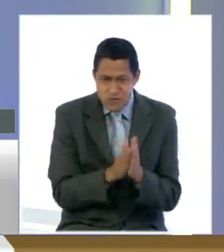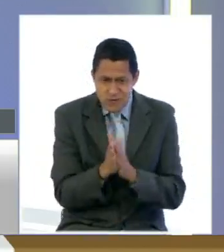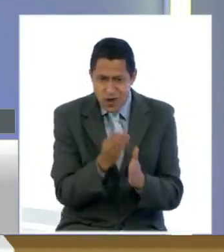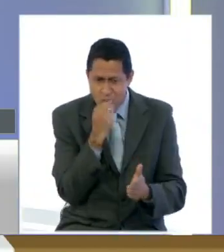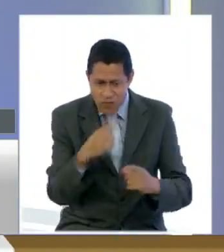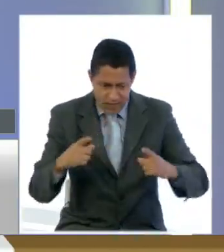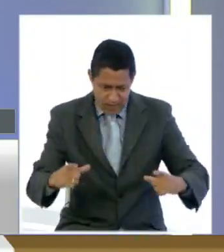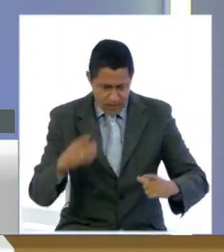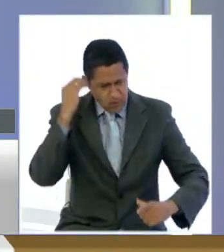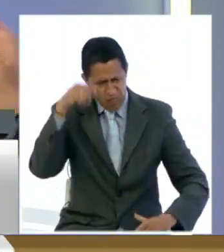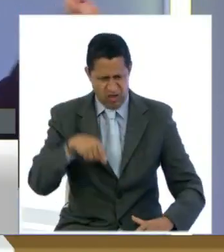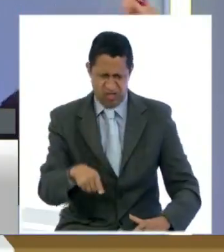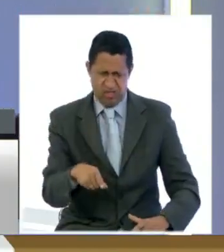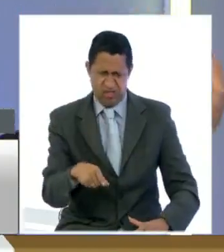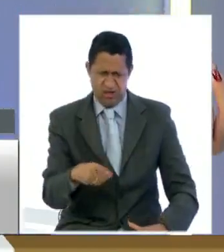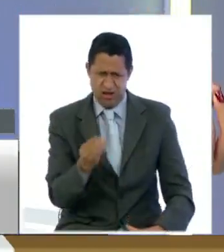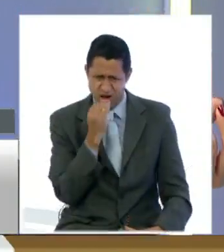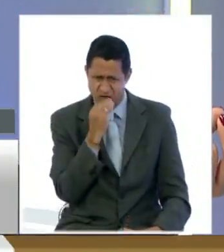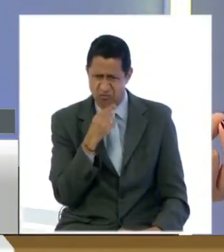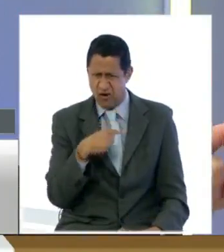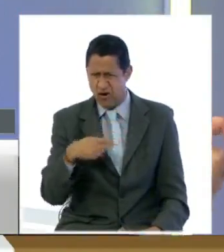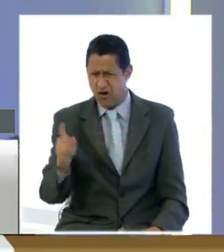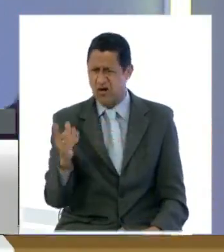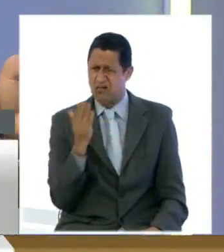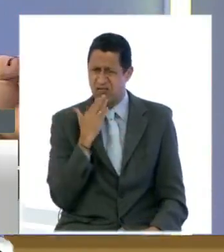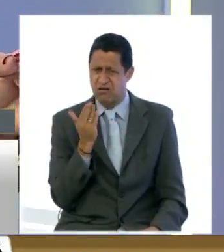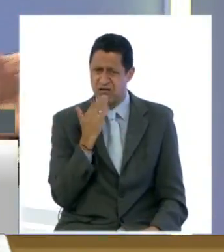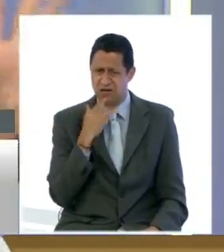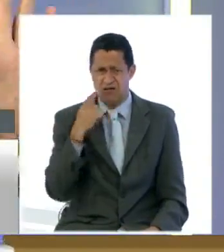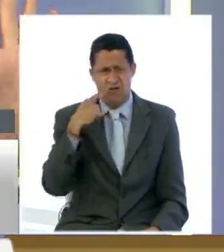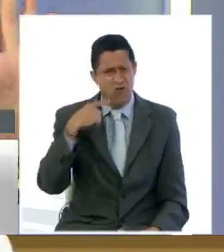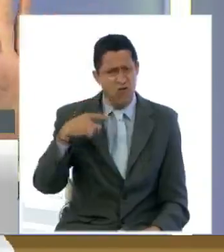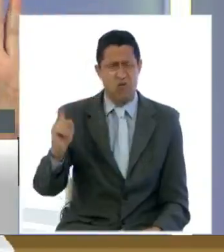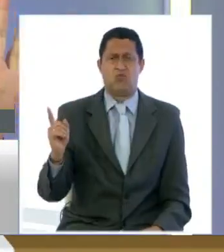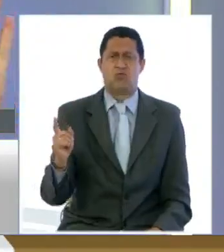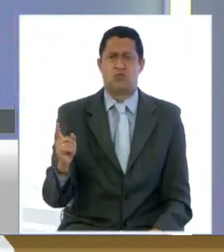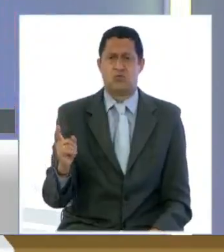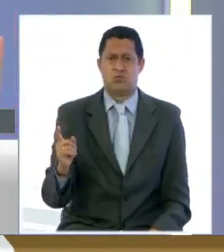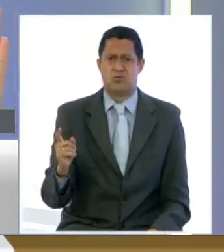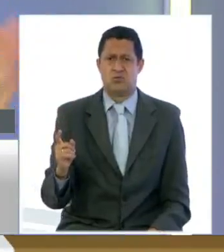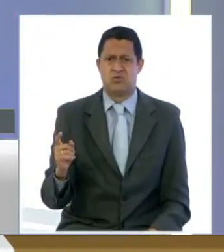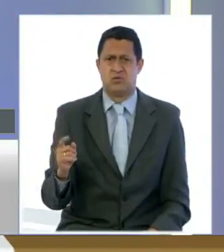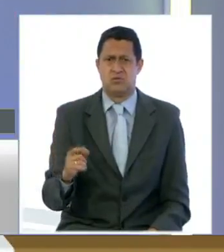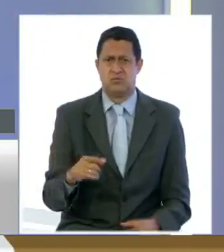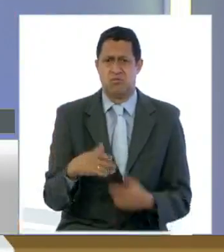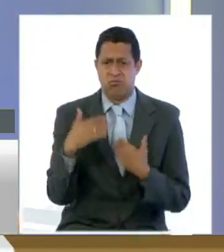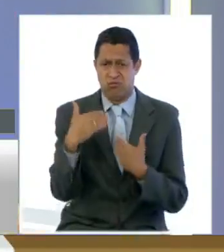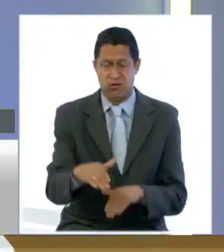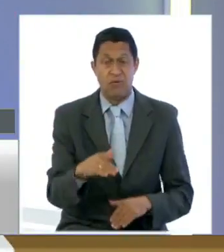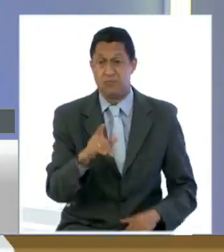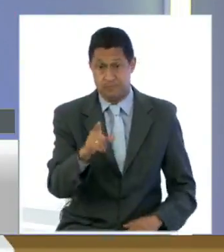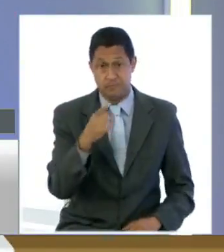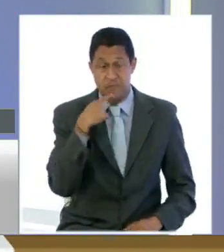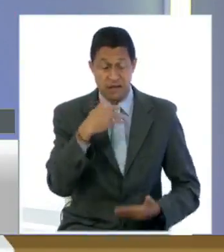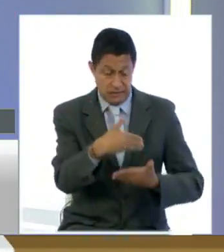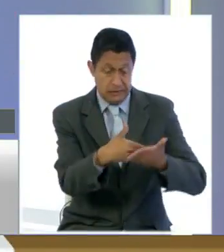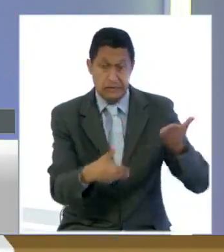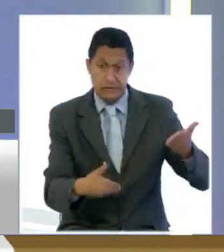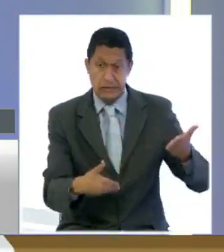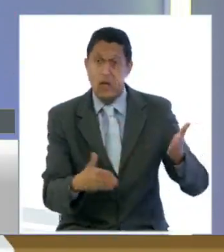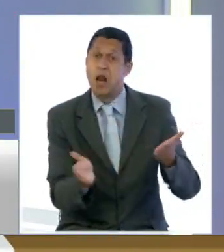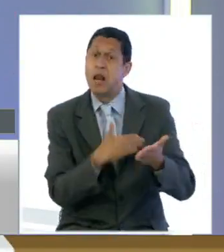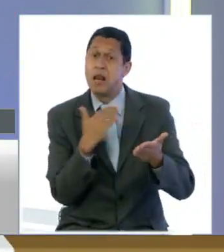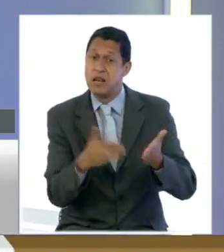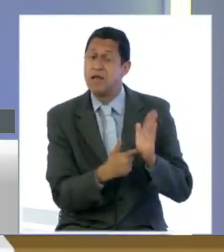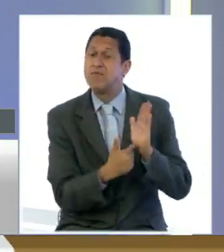comida, que no piense de que como no puede comer algo o lo otro, va a estar muy limitado. Inclusive este recetario o este